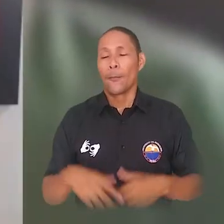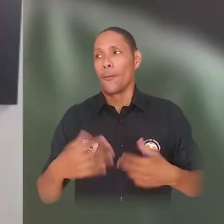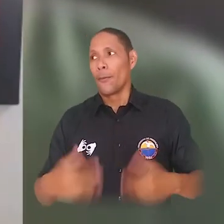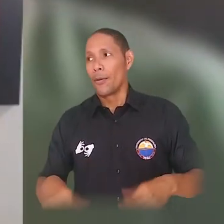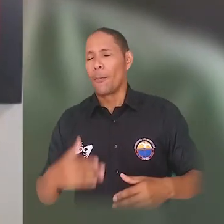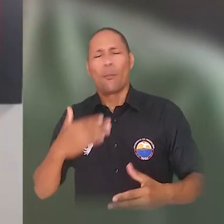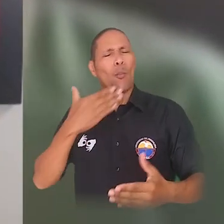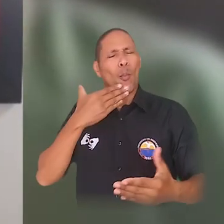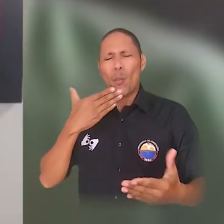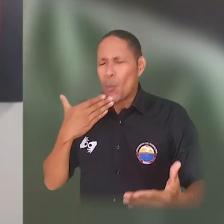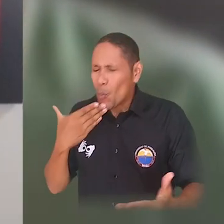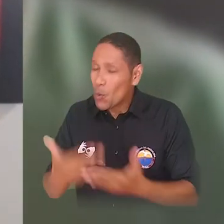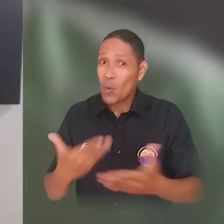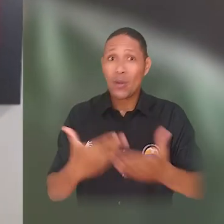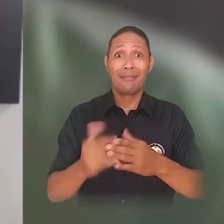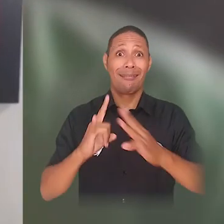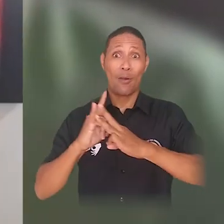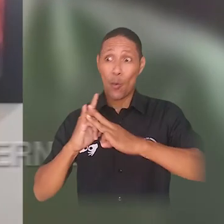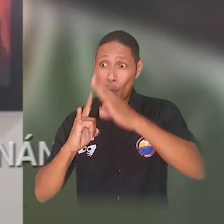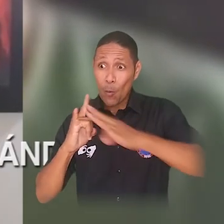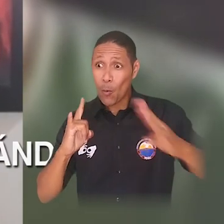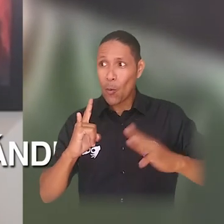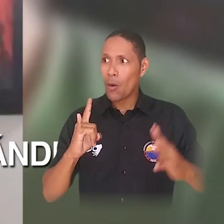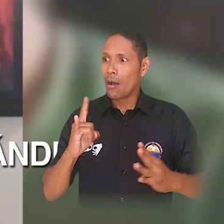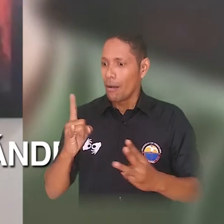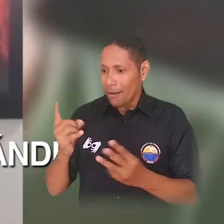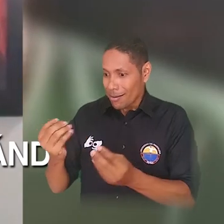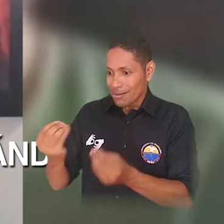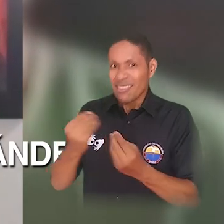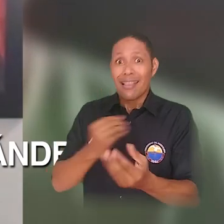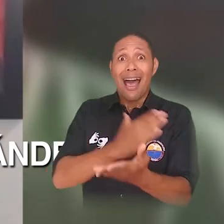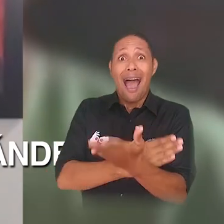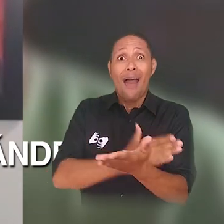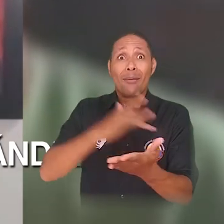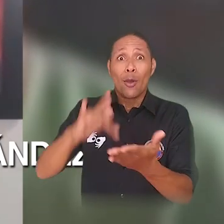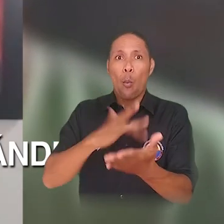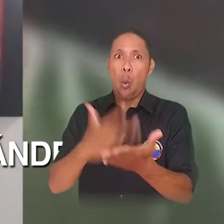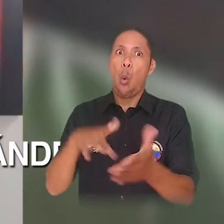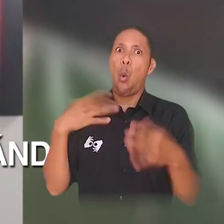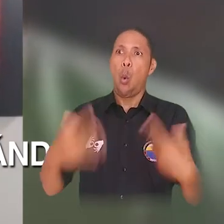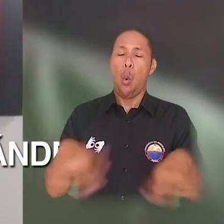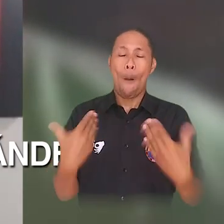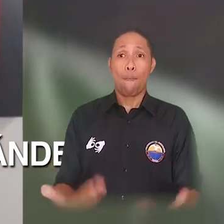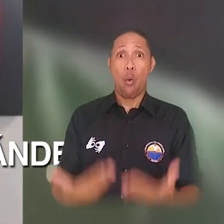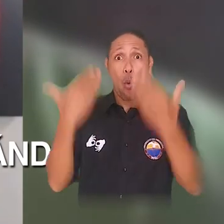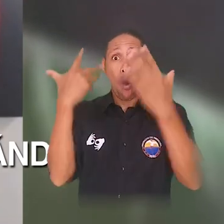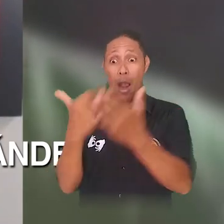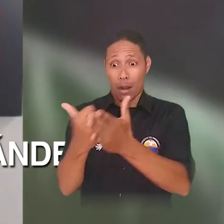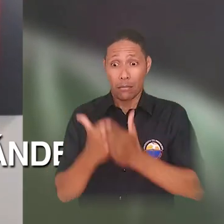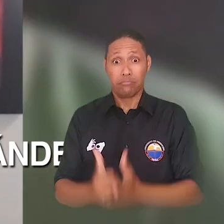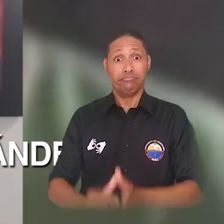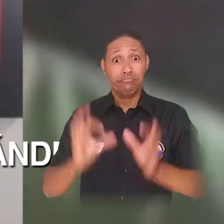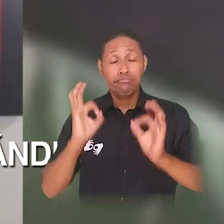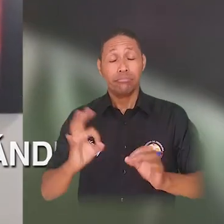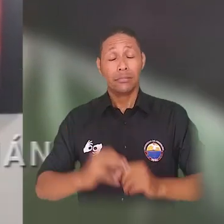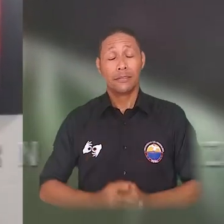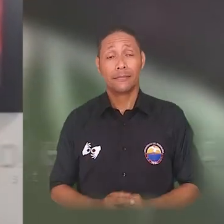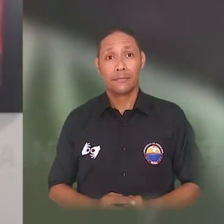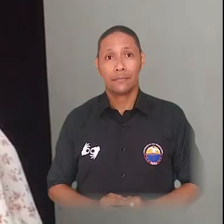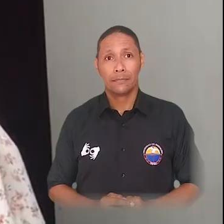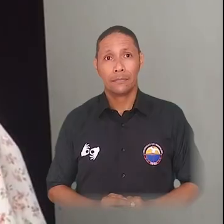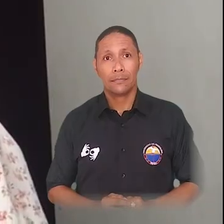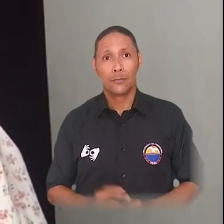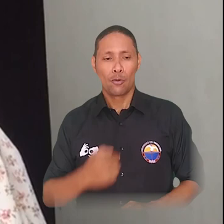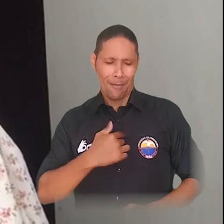Quiero extender un profundo agradecimiento a la Universidad Magdalena por habernos recompensado con una tablet, herramienta que nos será de gran ayuda en nuestro proceso